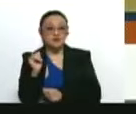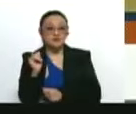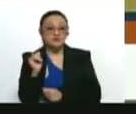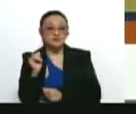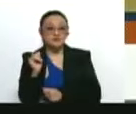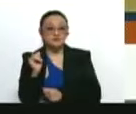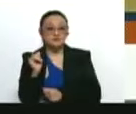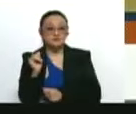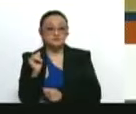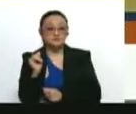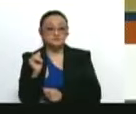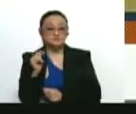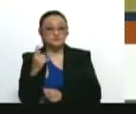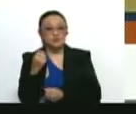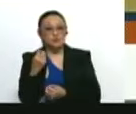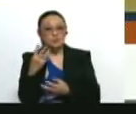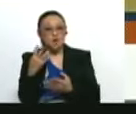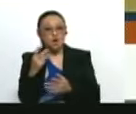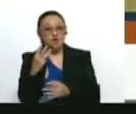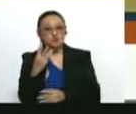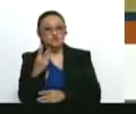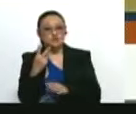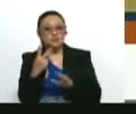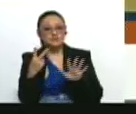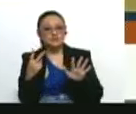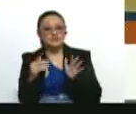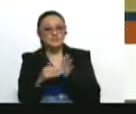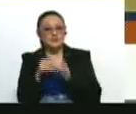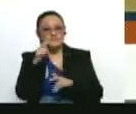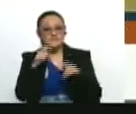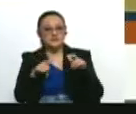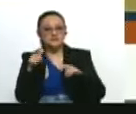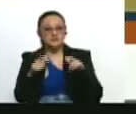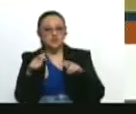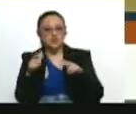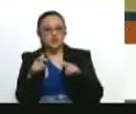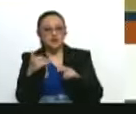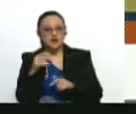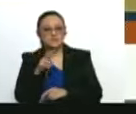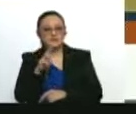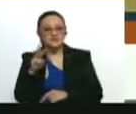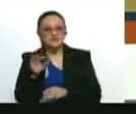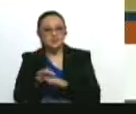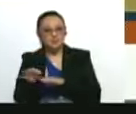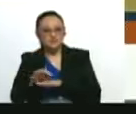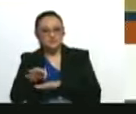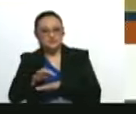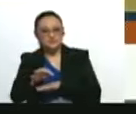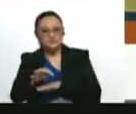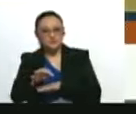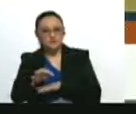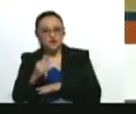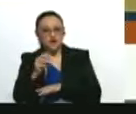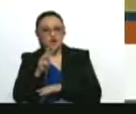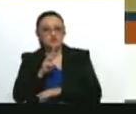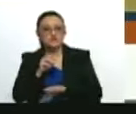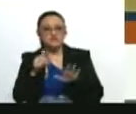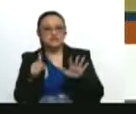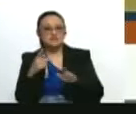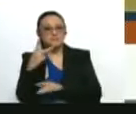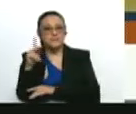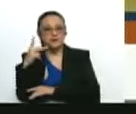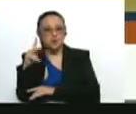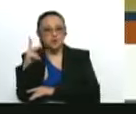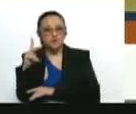tiene, según estos números, 827 mil habitantes, tiene 23 municipios, tiene 86